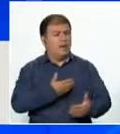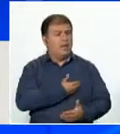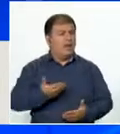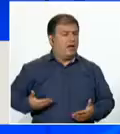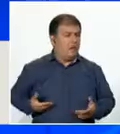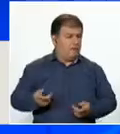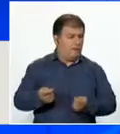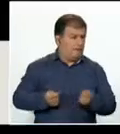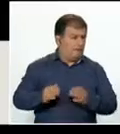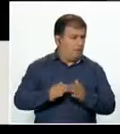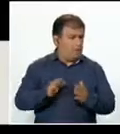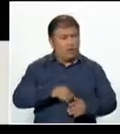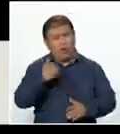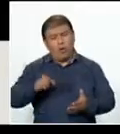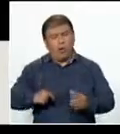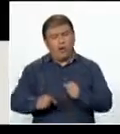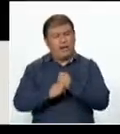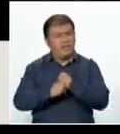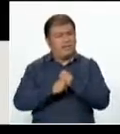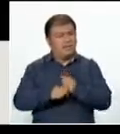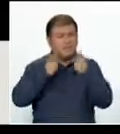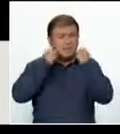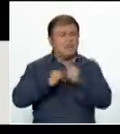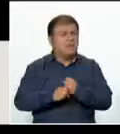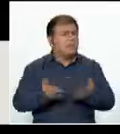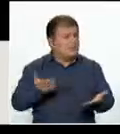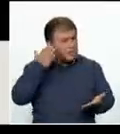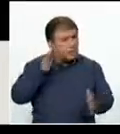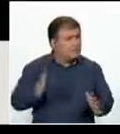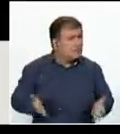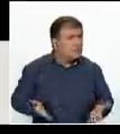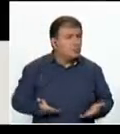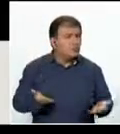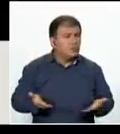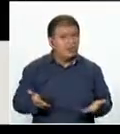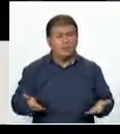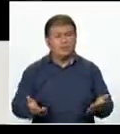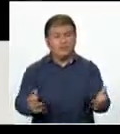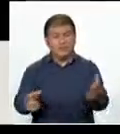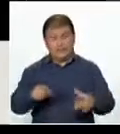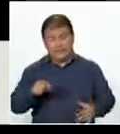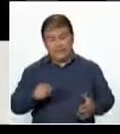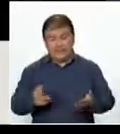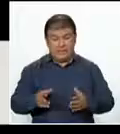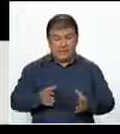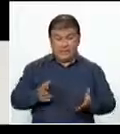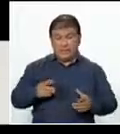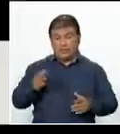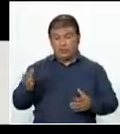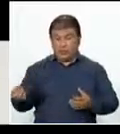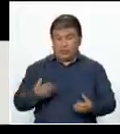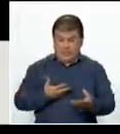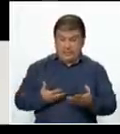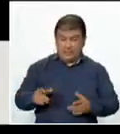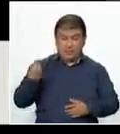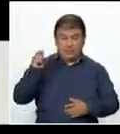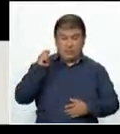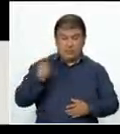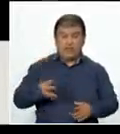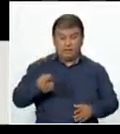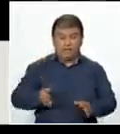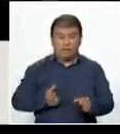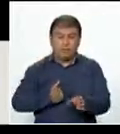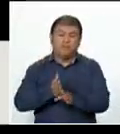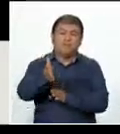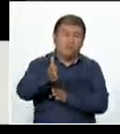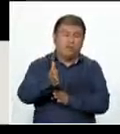más bien se escaparon como hacia la Plaza San Martín? ¿Sabemos? Bueno, desde aquí, si la ruta en la cual nos comentan los testigos, efectivamente se